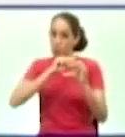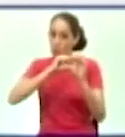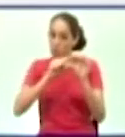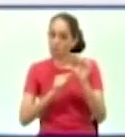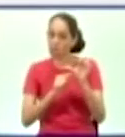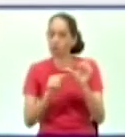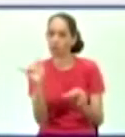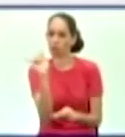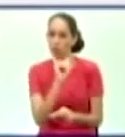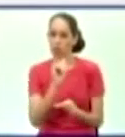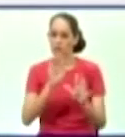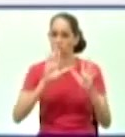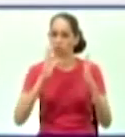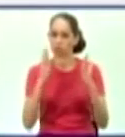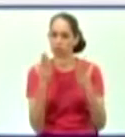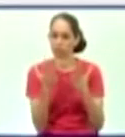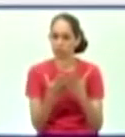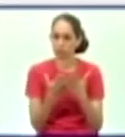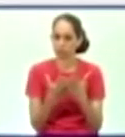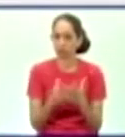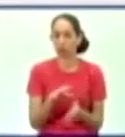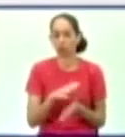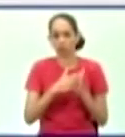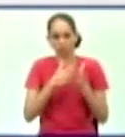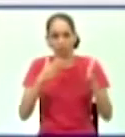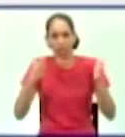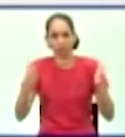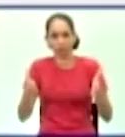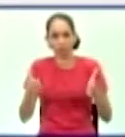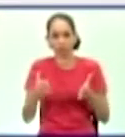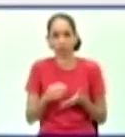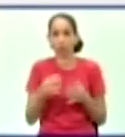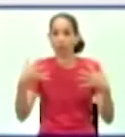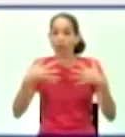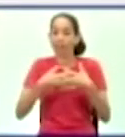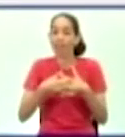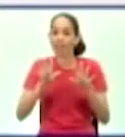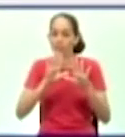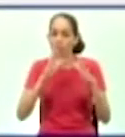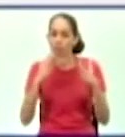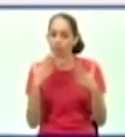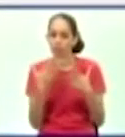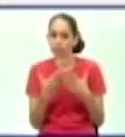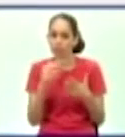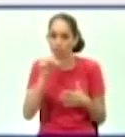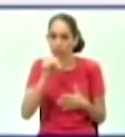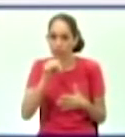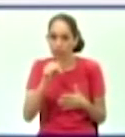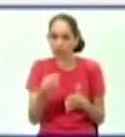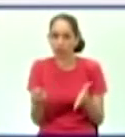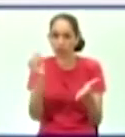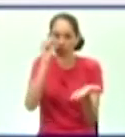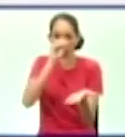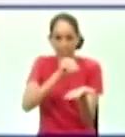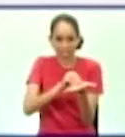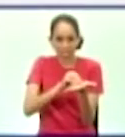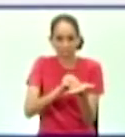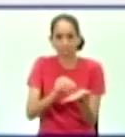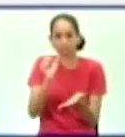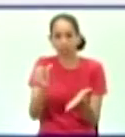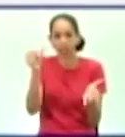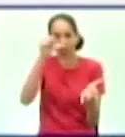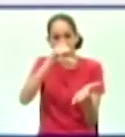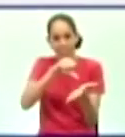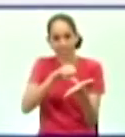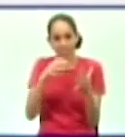amplitud. Pero existe una relación entre los ángulos inscritos y los ángulos centrales siempre que estén sobre el